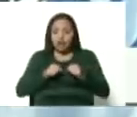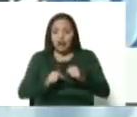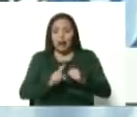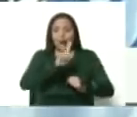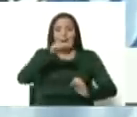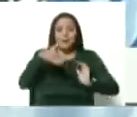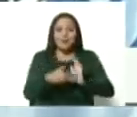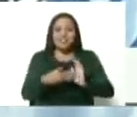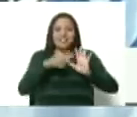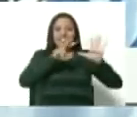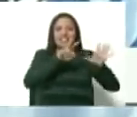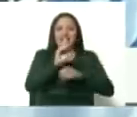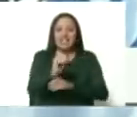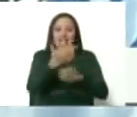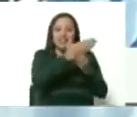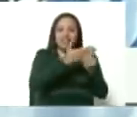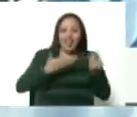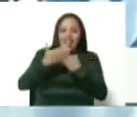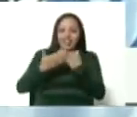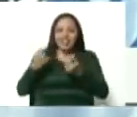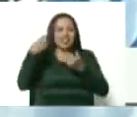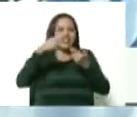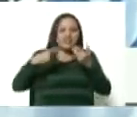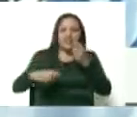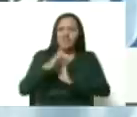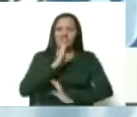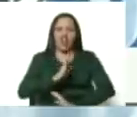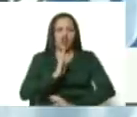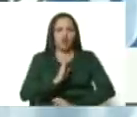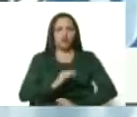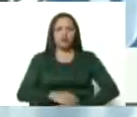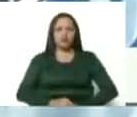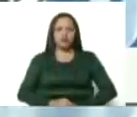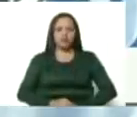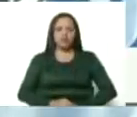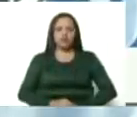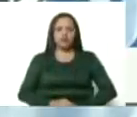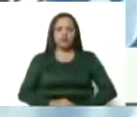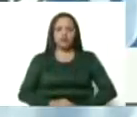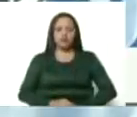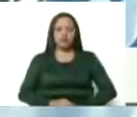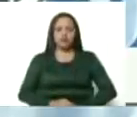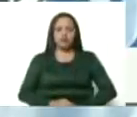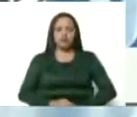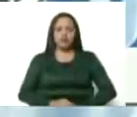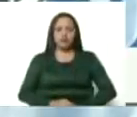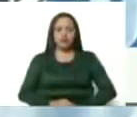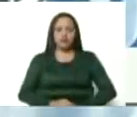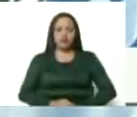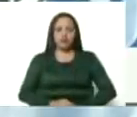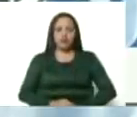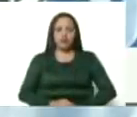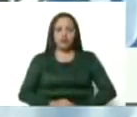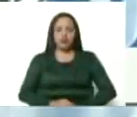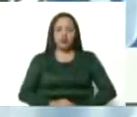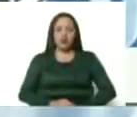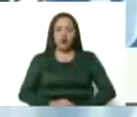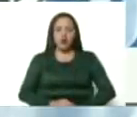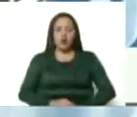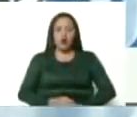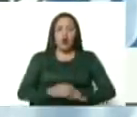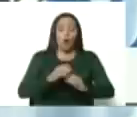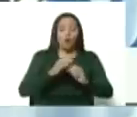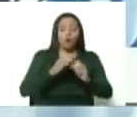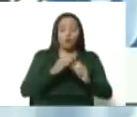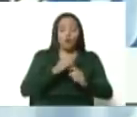1.070 tarjetas de diferentes entidades financieras, un dispositivo skimmer utilizado